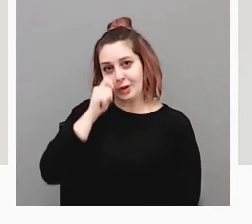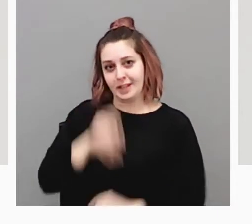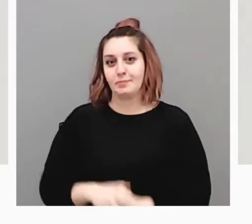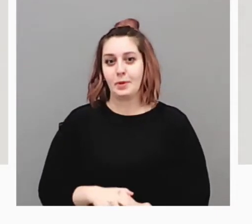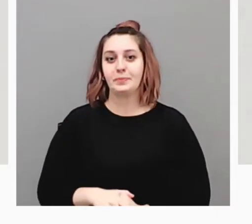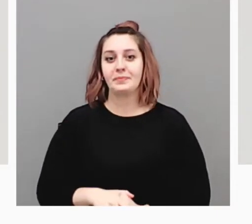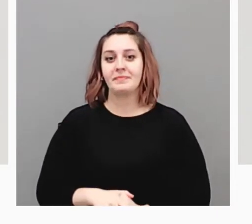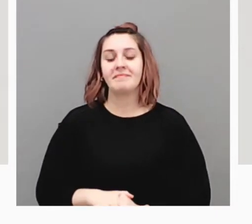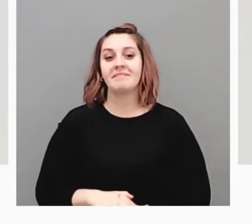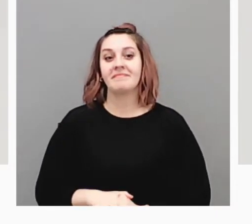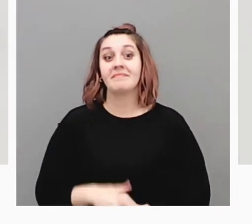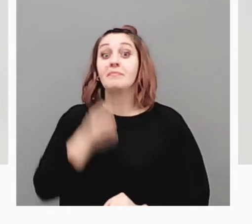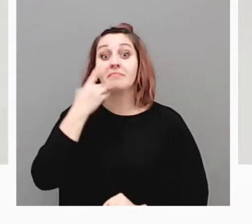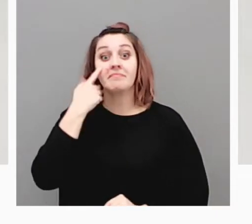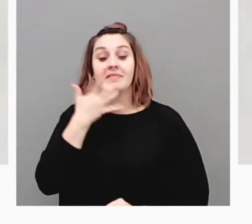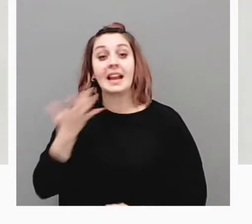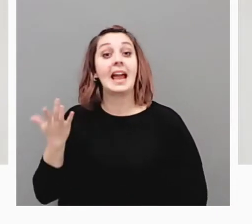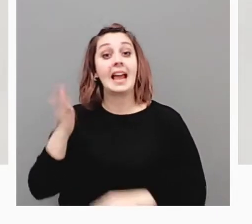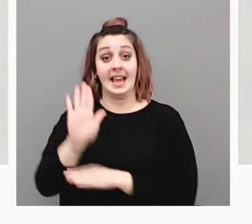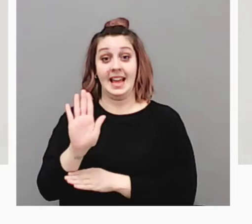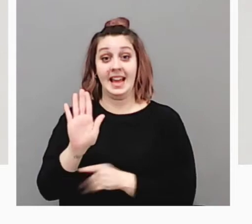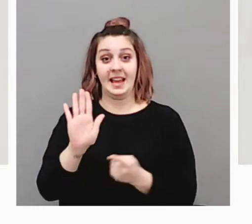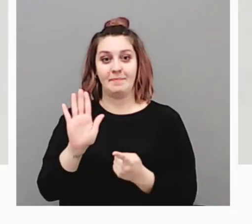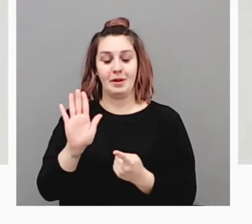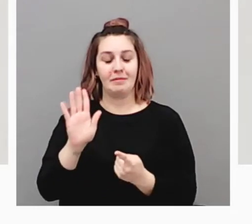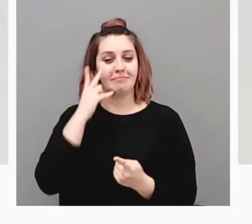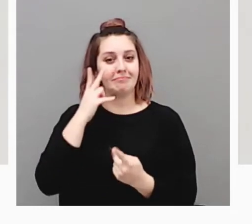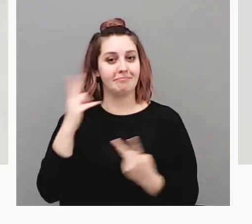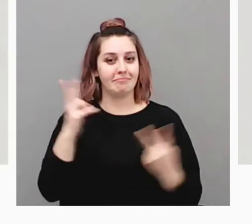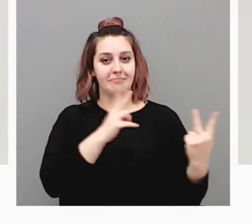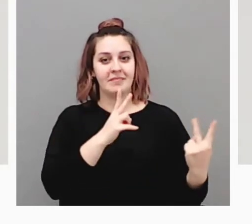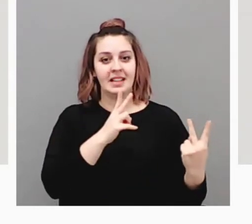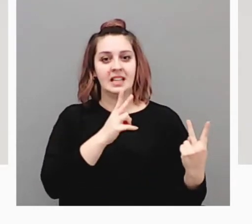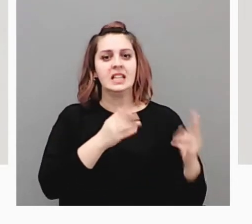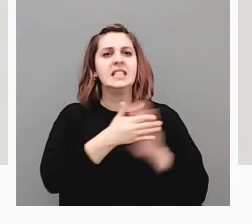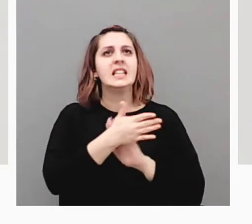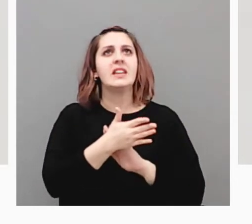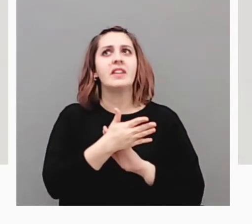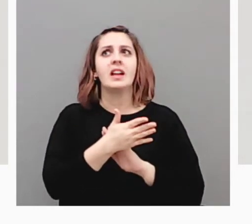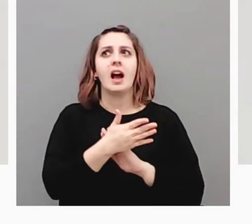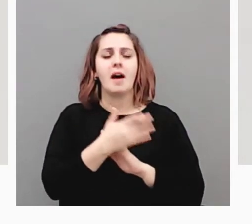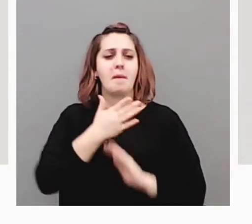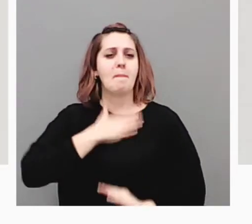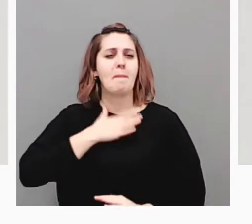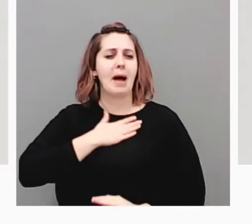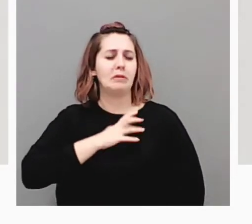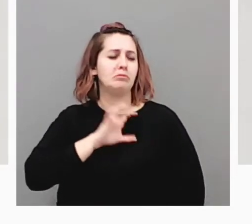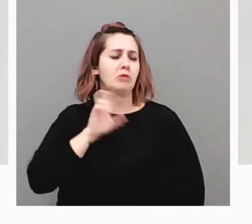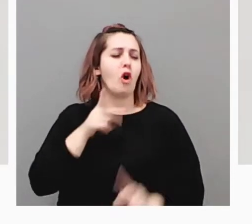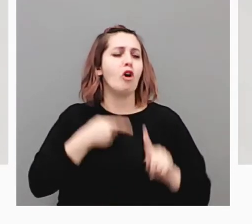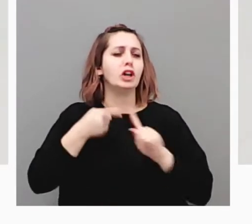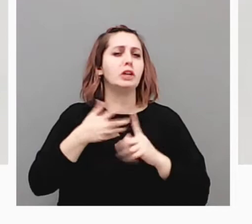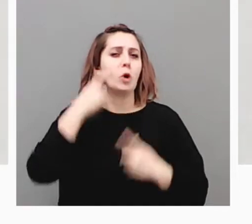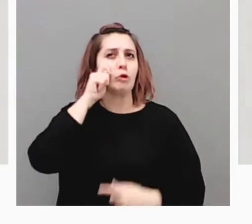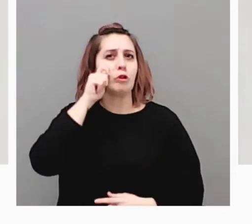tenemos un ejemplo de que no es necesario tener un gran patrimonio para poder tener turismo industrial. También